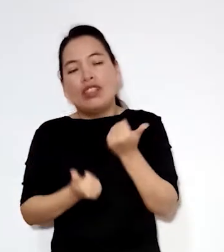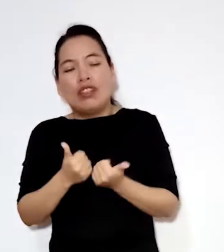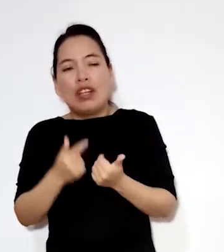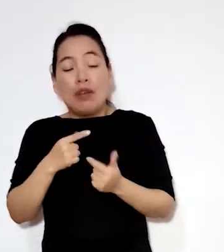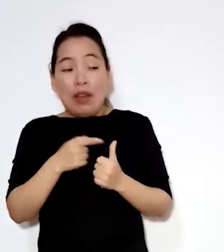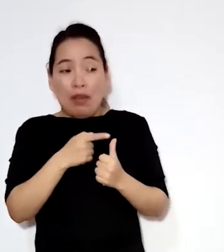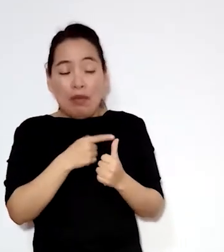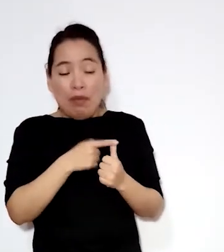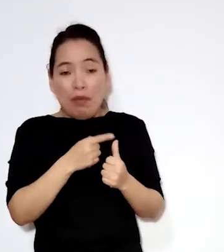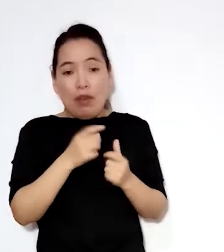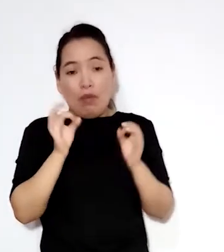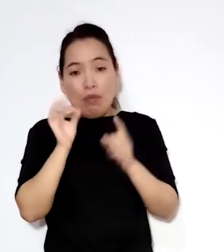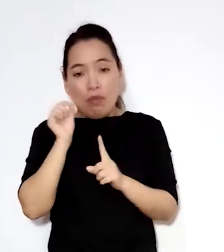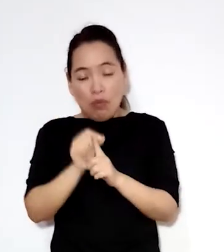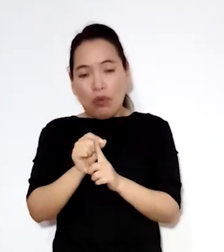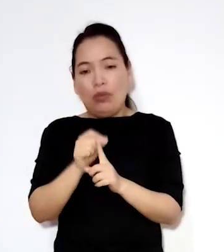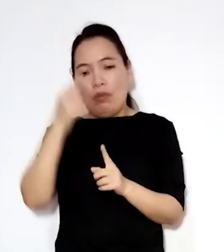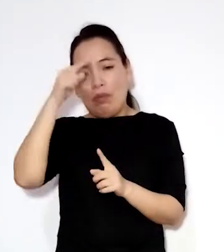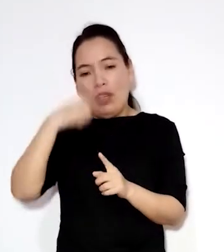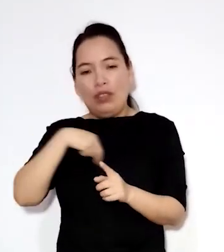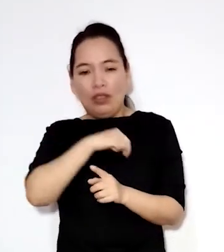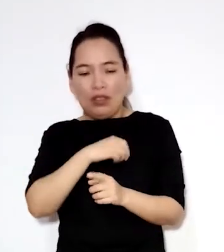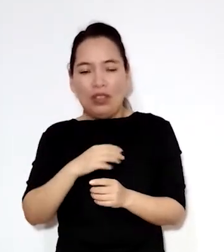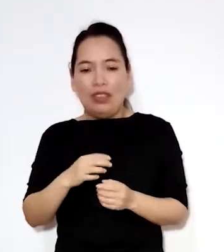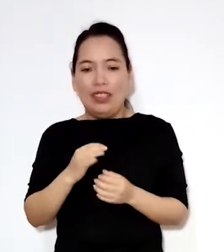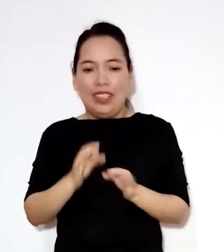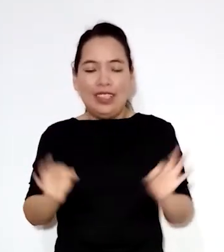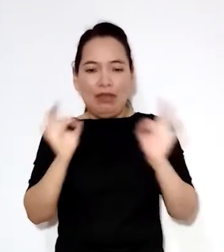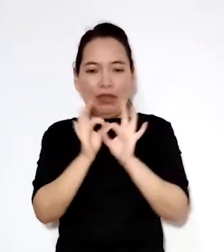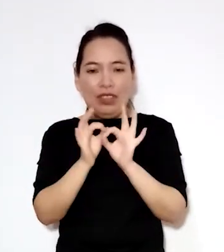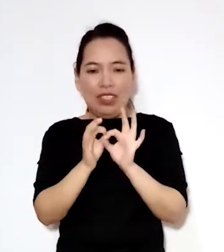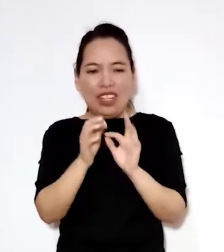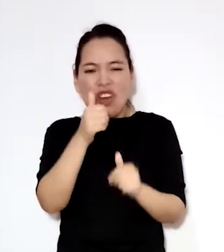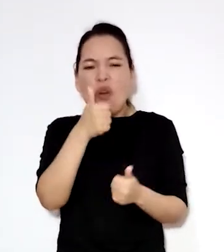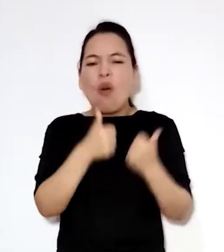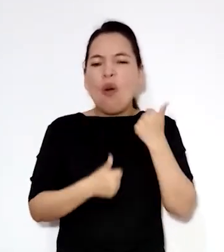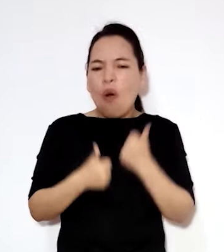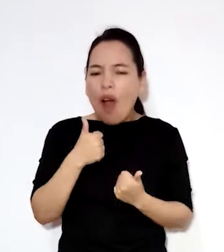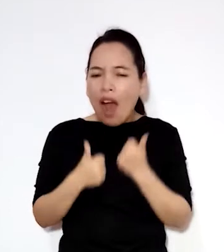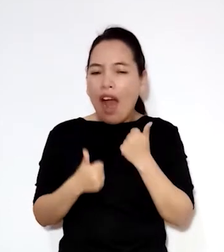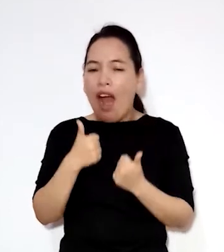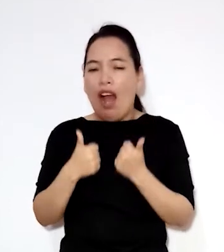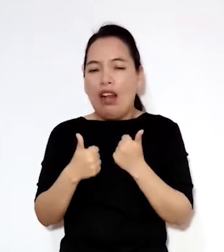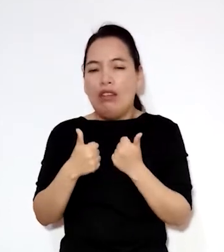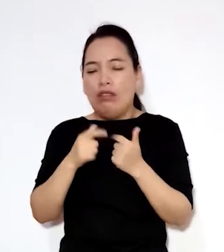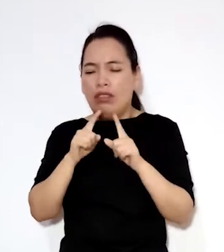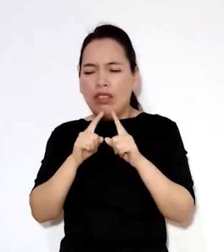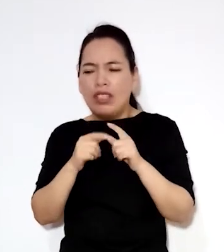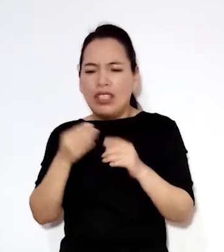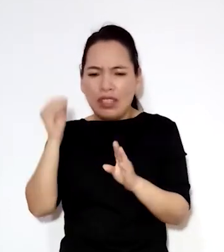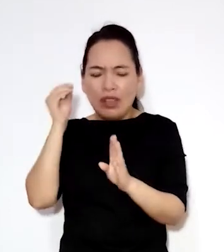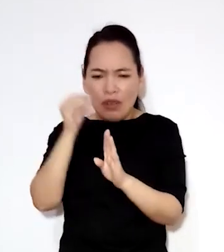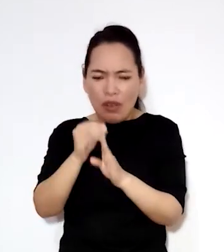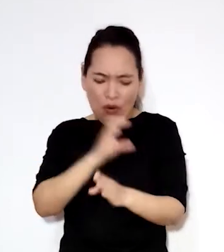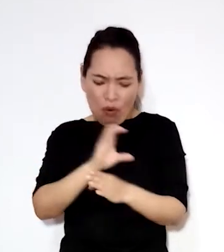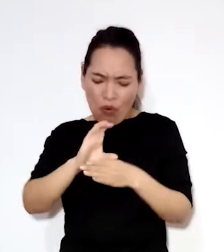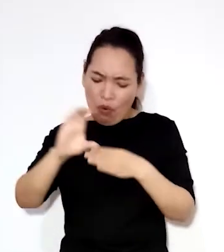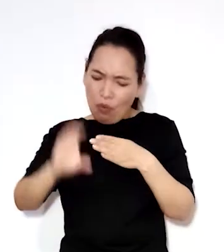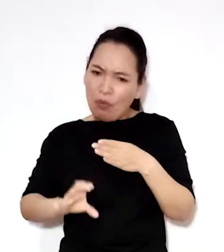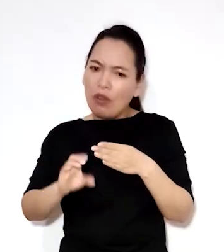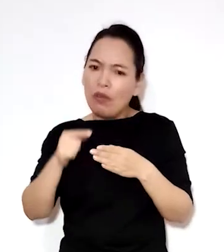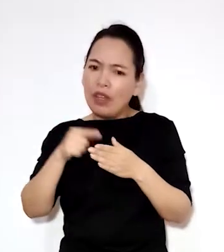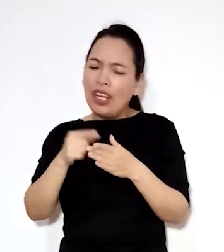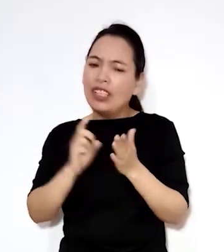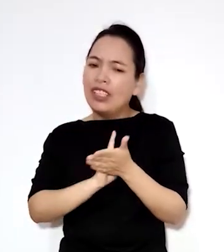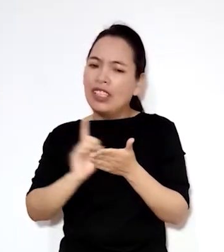los progresos, cuáles son los avances y quizás cuáles son los desafíos. Creo que un primer